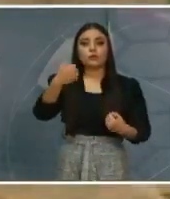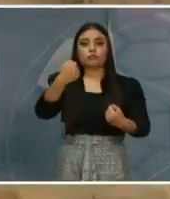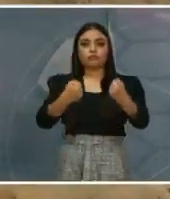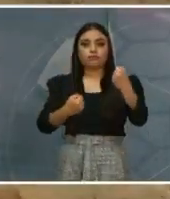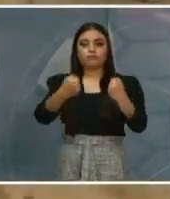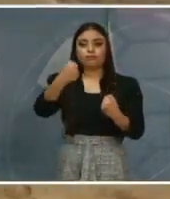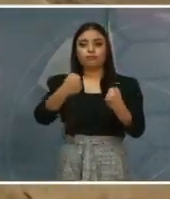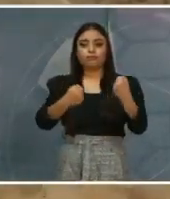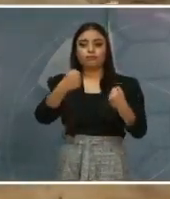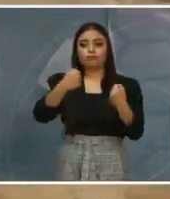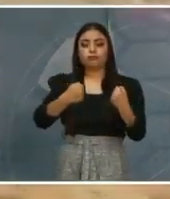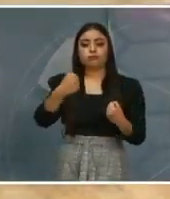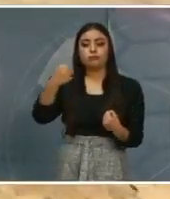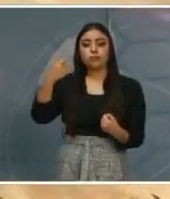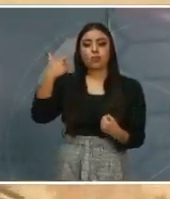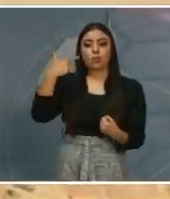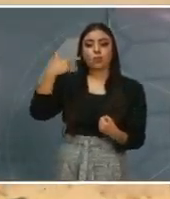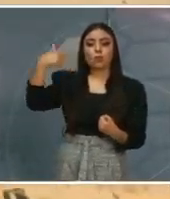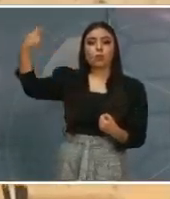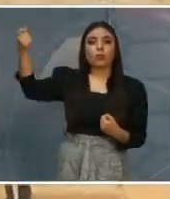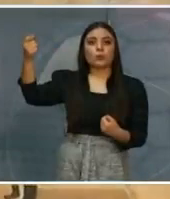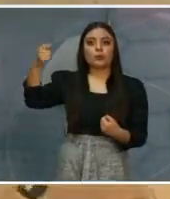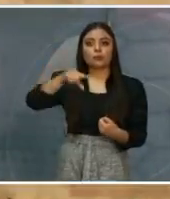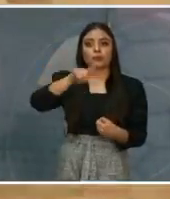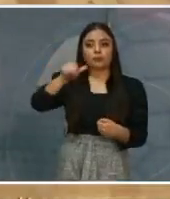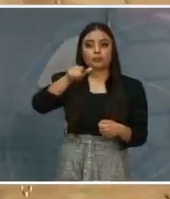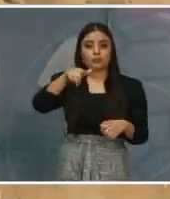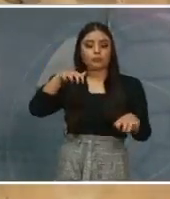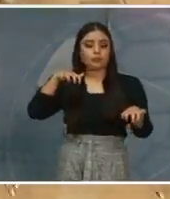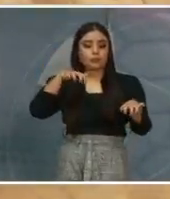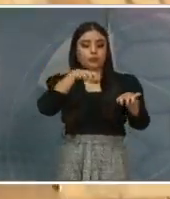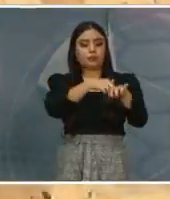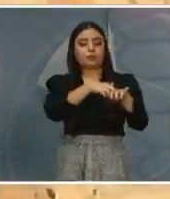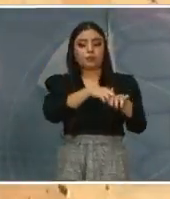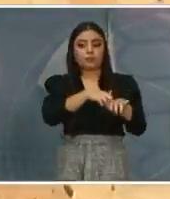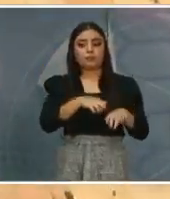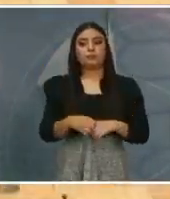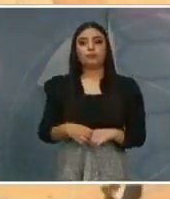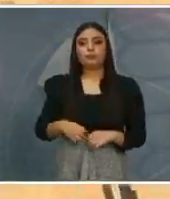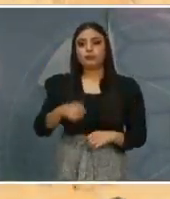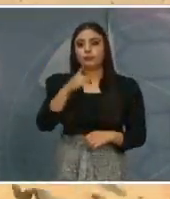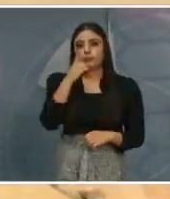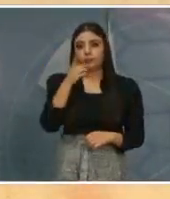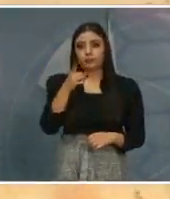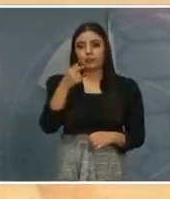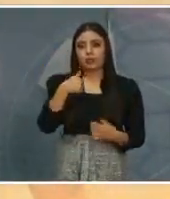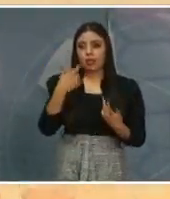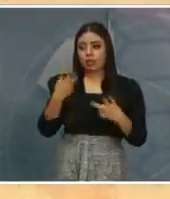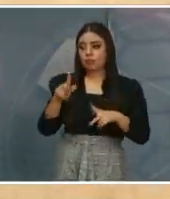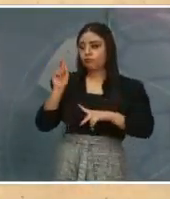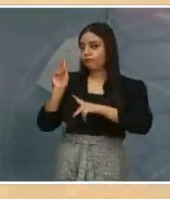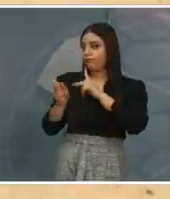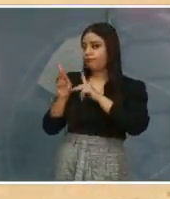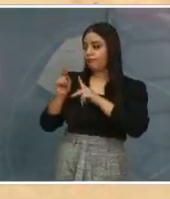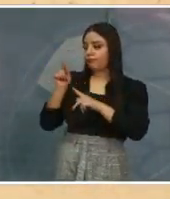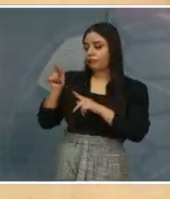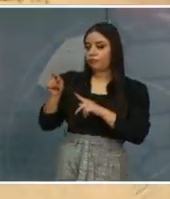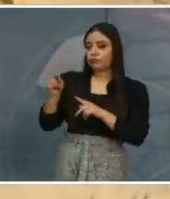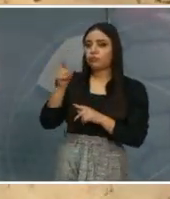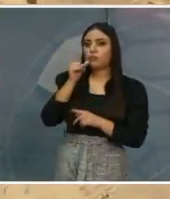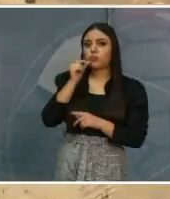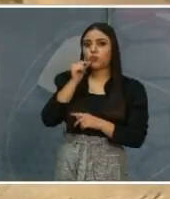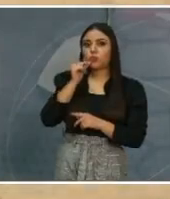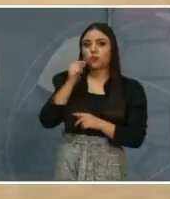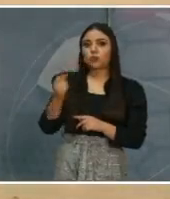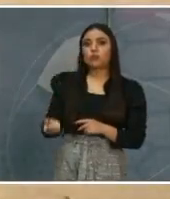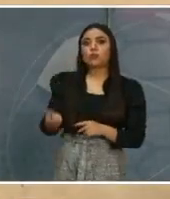luego de que se registrara este percance. Comentarte que, pues, platicando con las autoridades, justamente un elemento de tránsito y